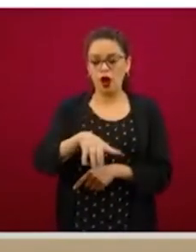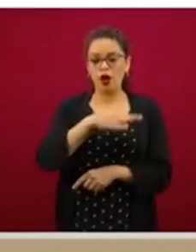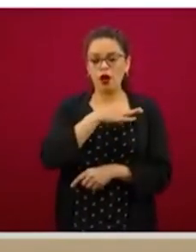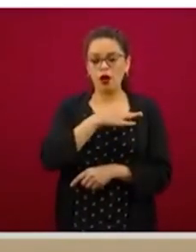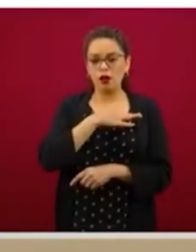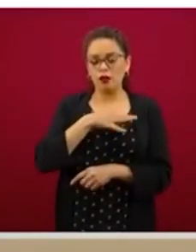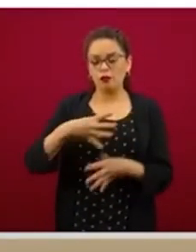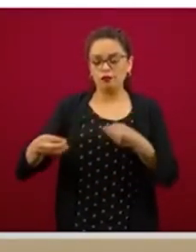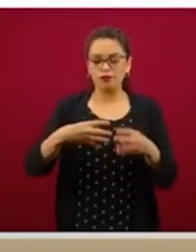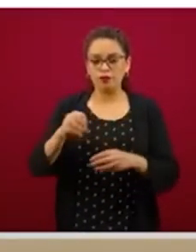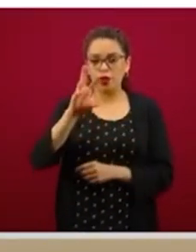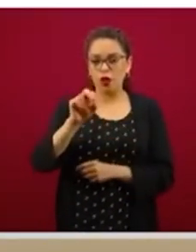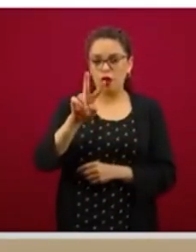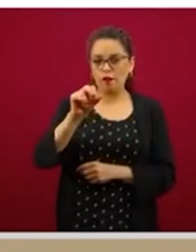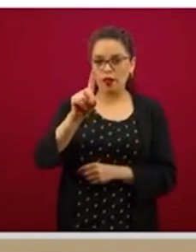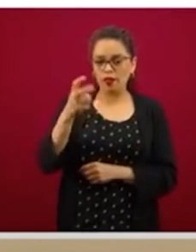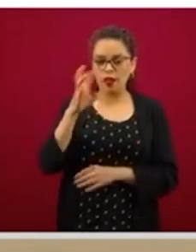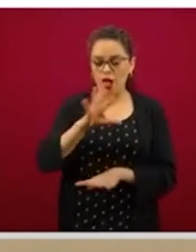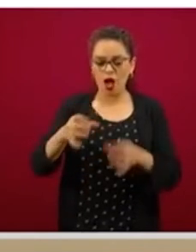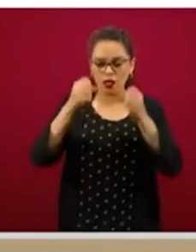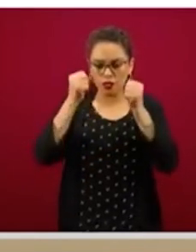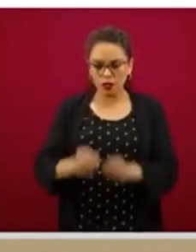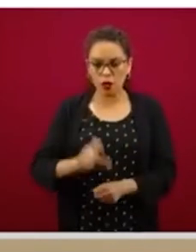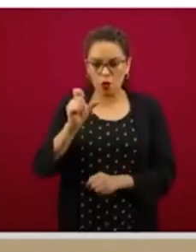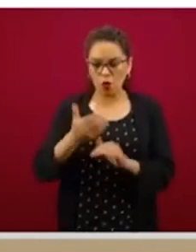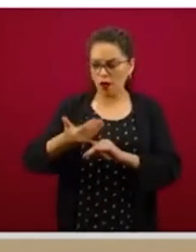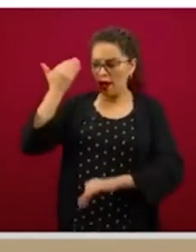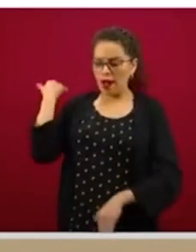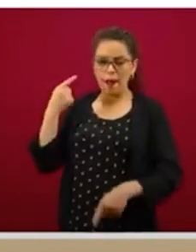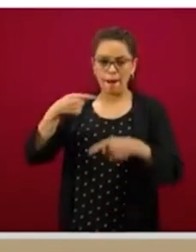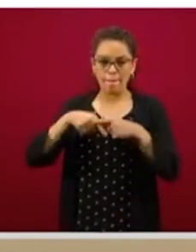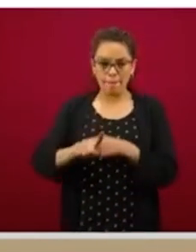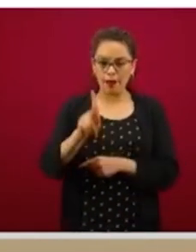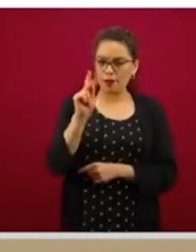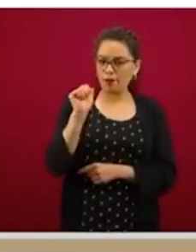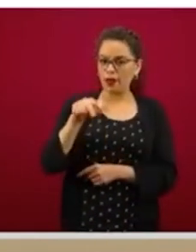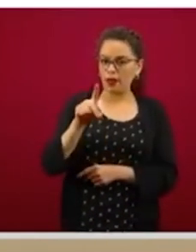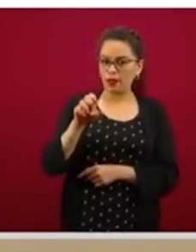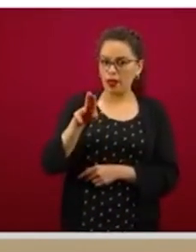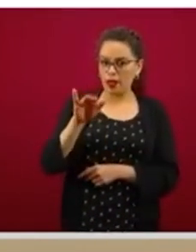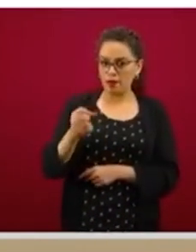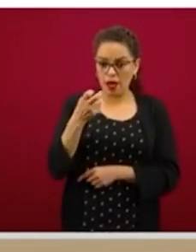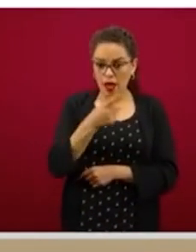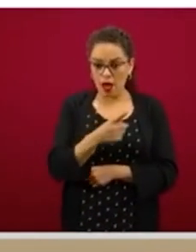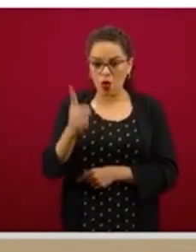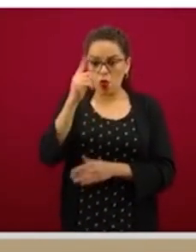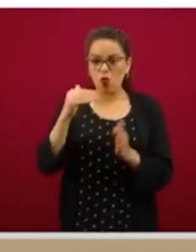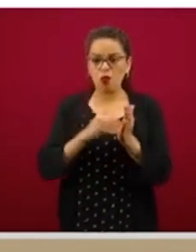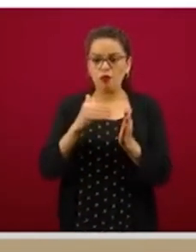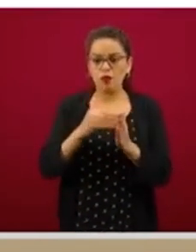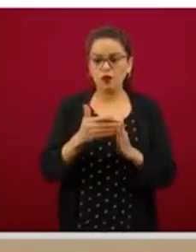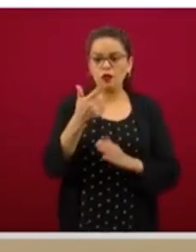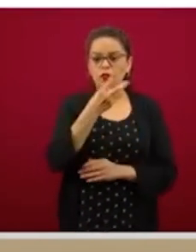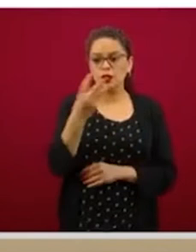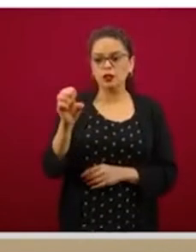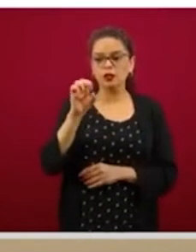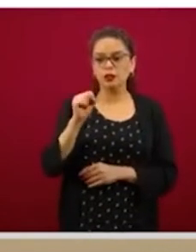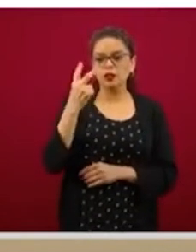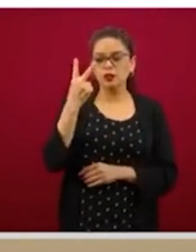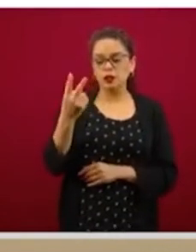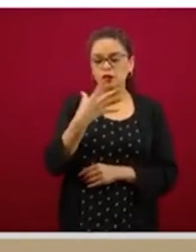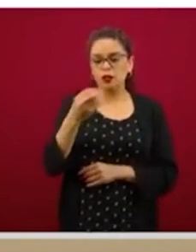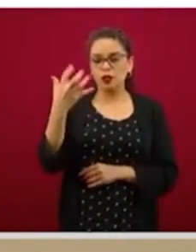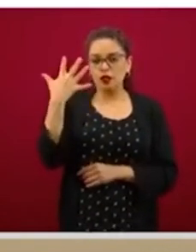notificado desde que inició la pandemia de ellas 1.362.000 510 que representa el